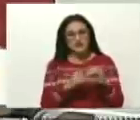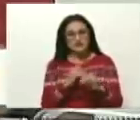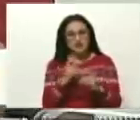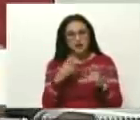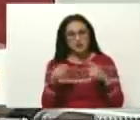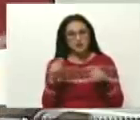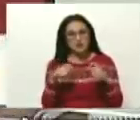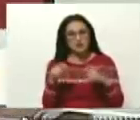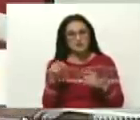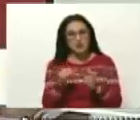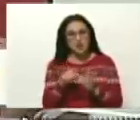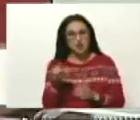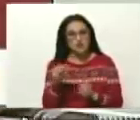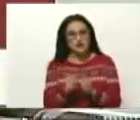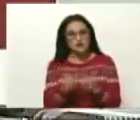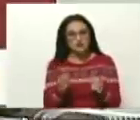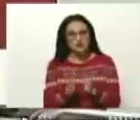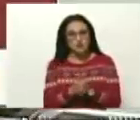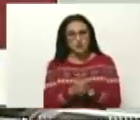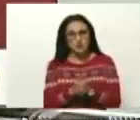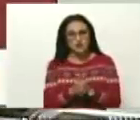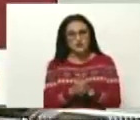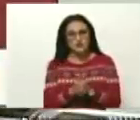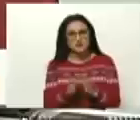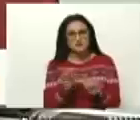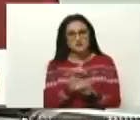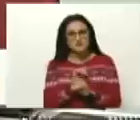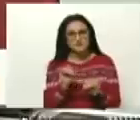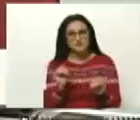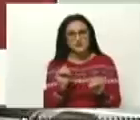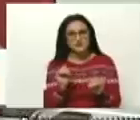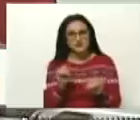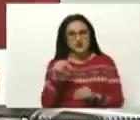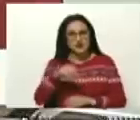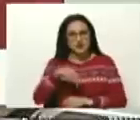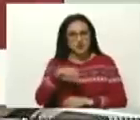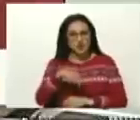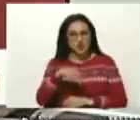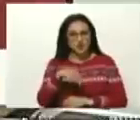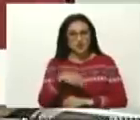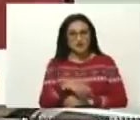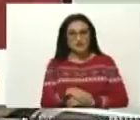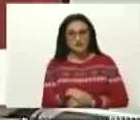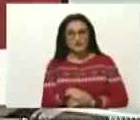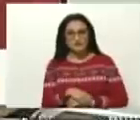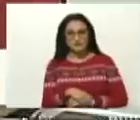Turismo allá en el estado Anzuate, que culmina el día de hoy,